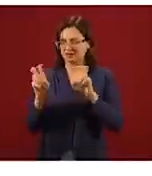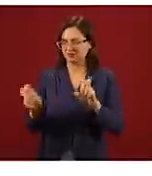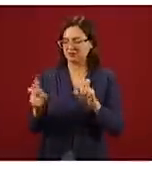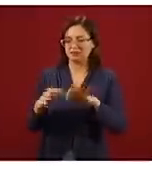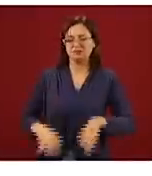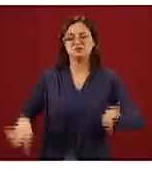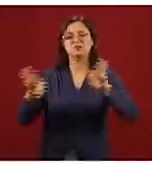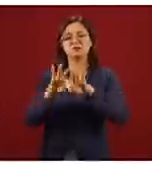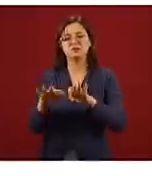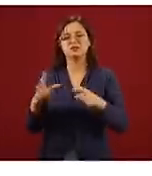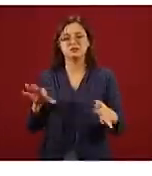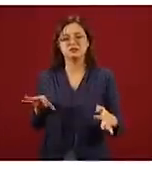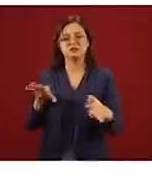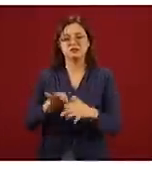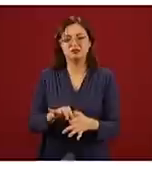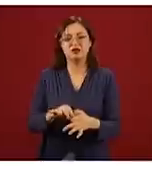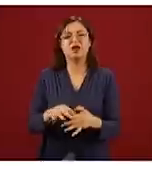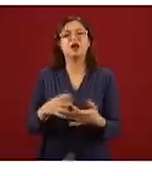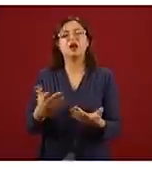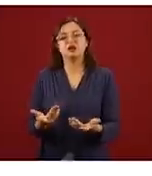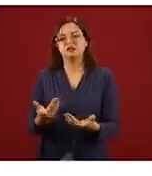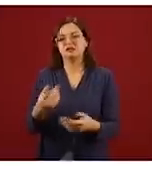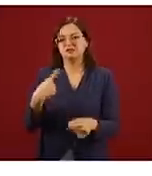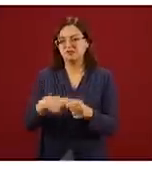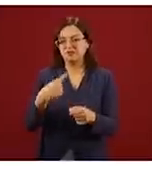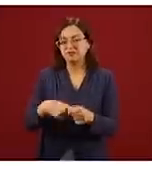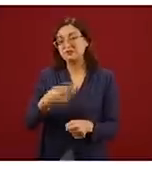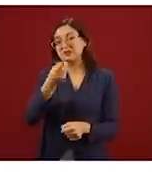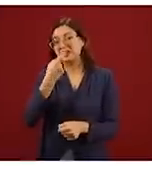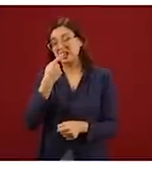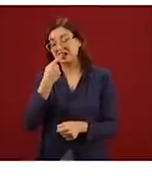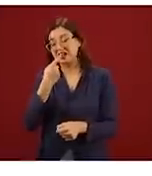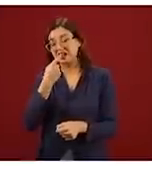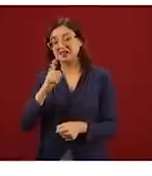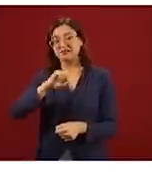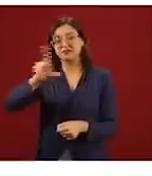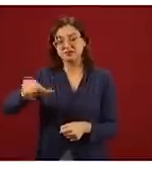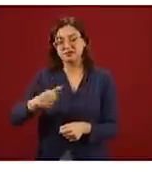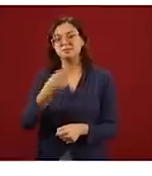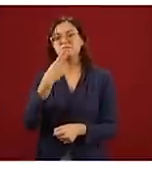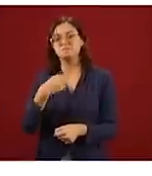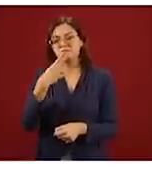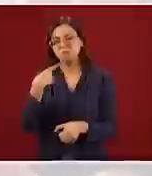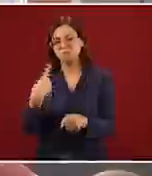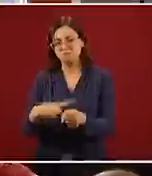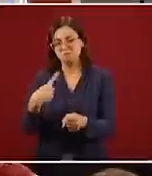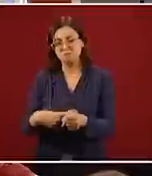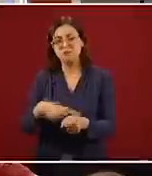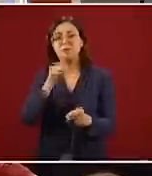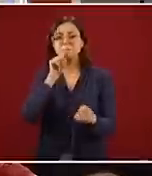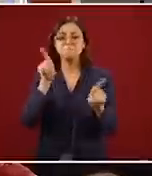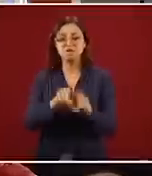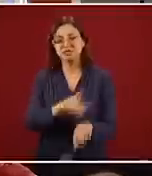que se relacionan con complicaciones de otras enfermedades, entre otras la diabetes y riesgo de